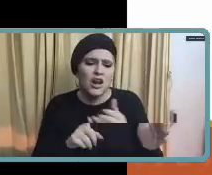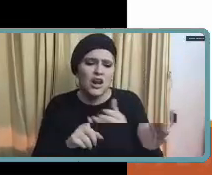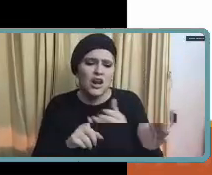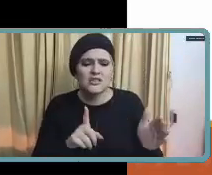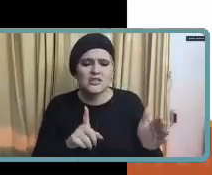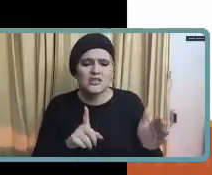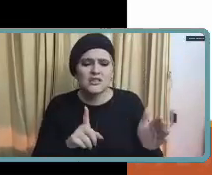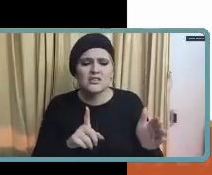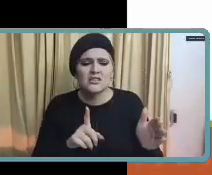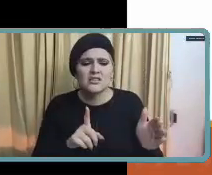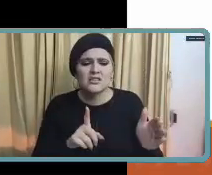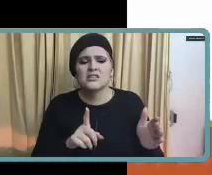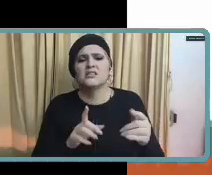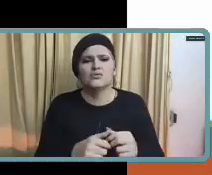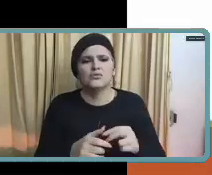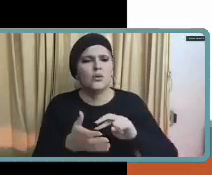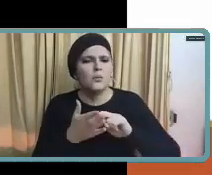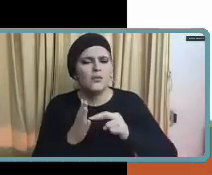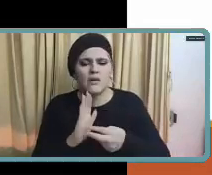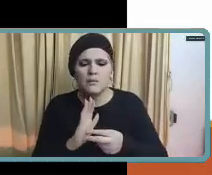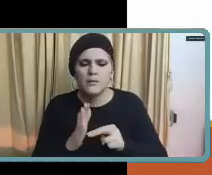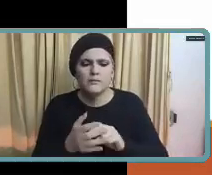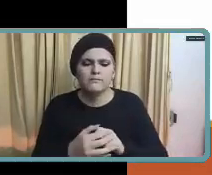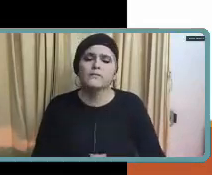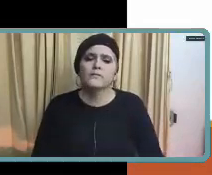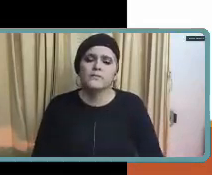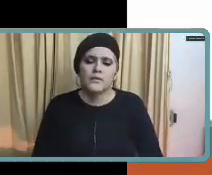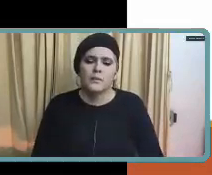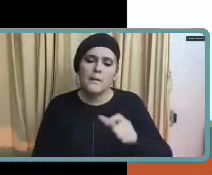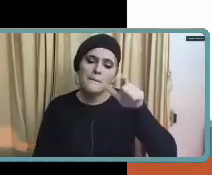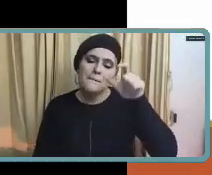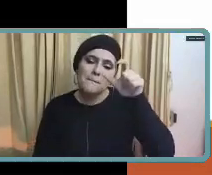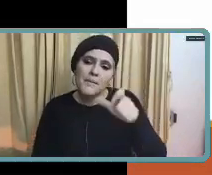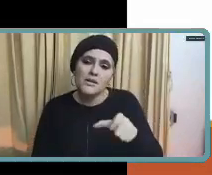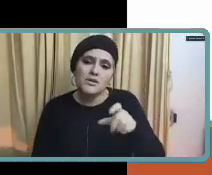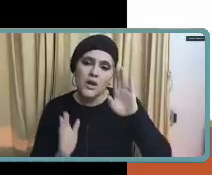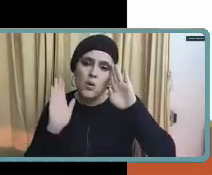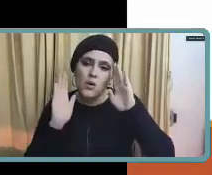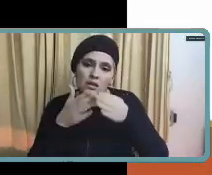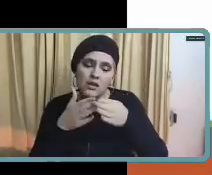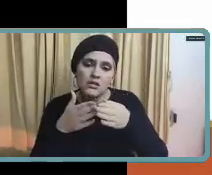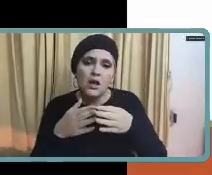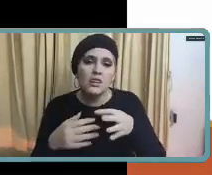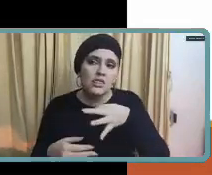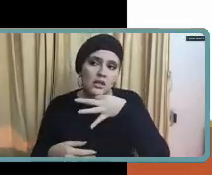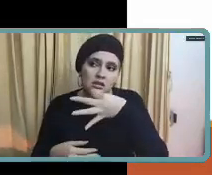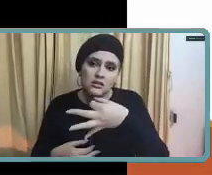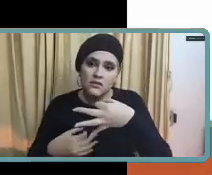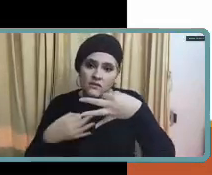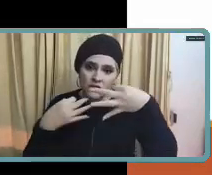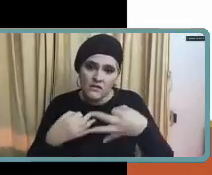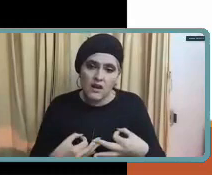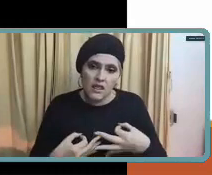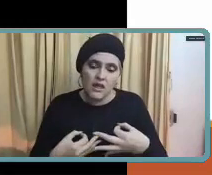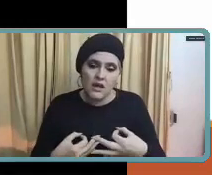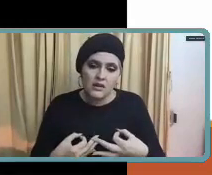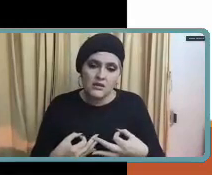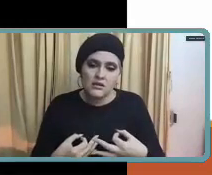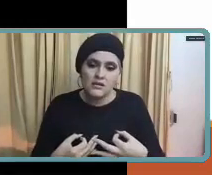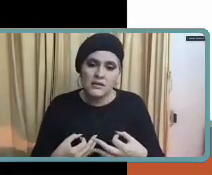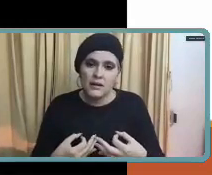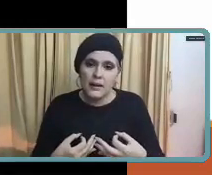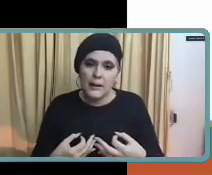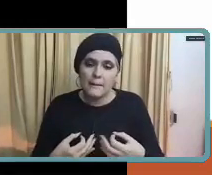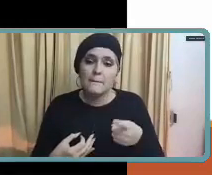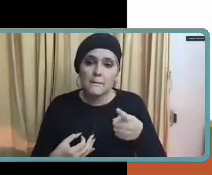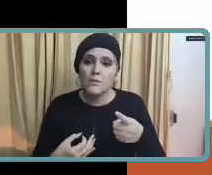¿Por qué? Porque las personas autistas, como son honestas, y por eso son muy buenas